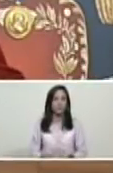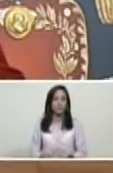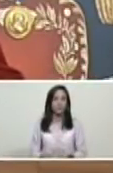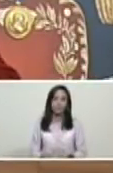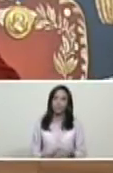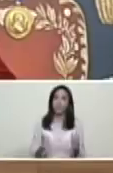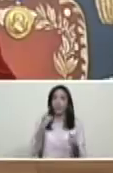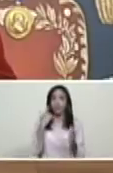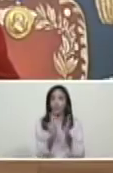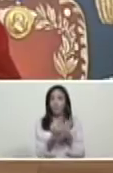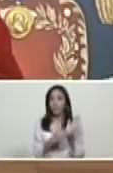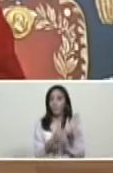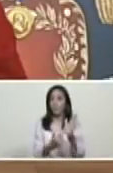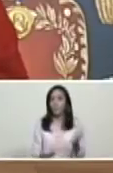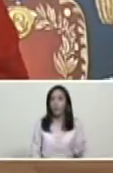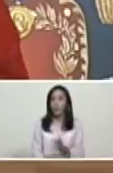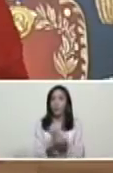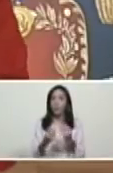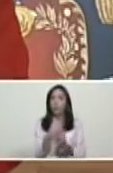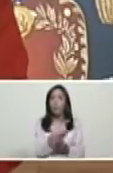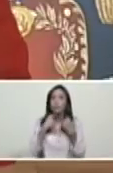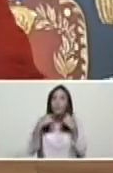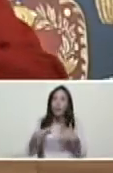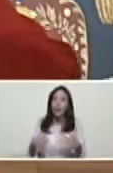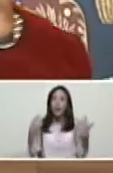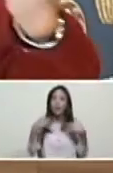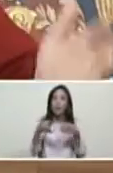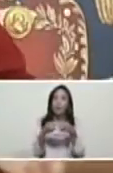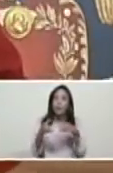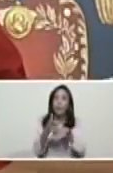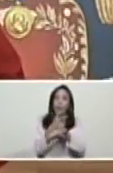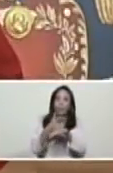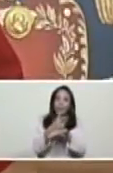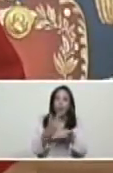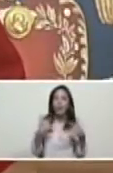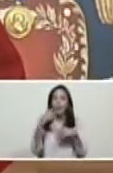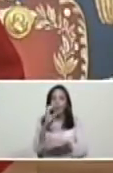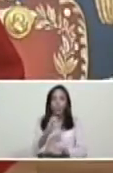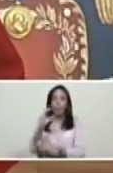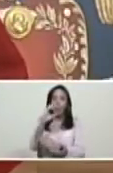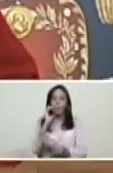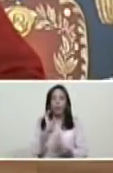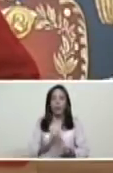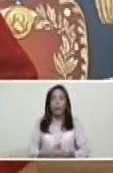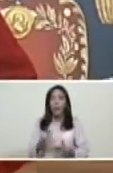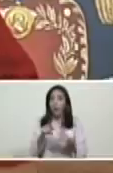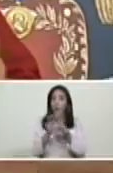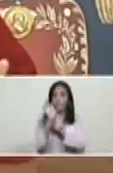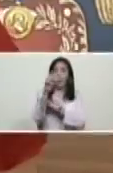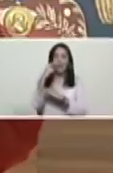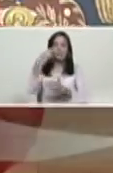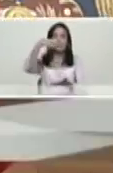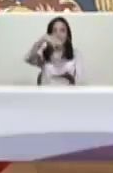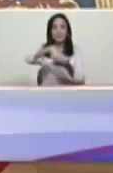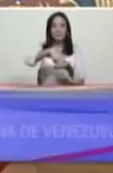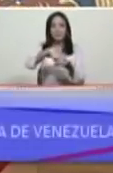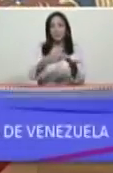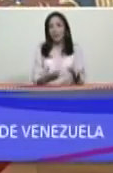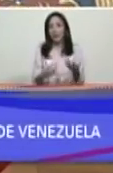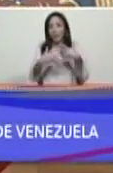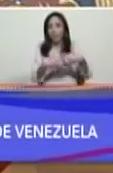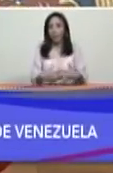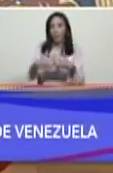Ahí está lo que es el fracaso de una política nacional y una política internacional de un país que se arrodilla a los intereses